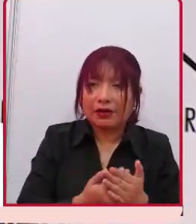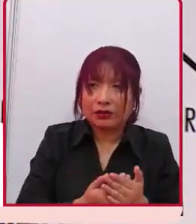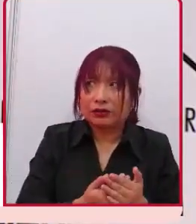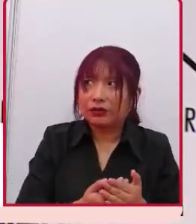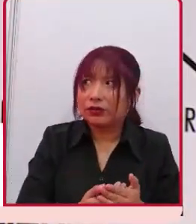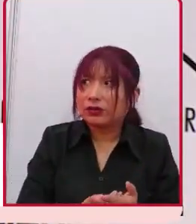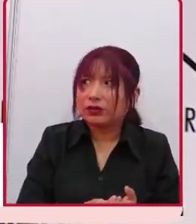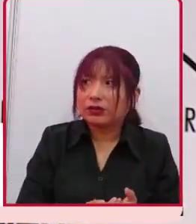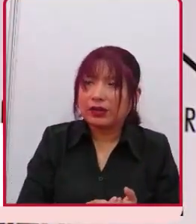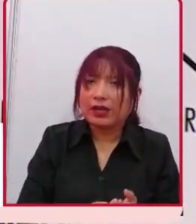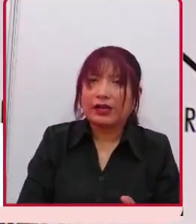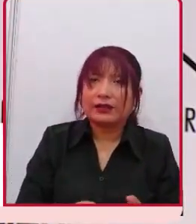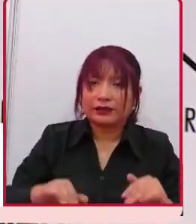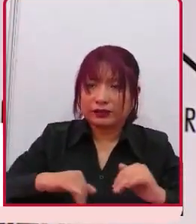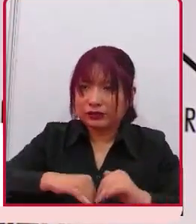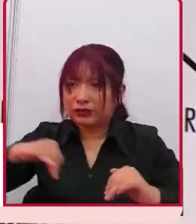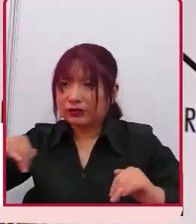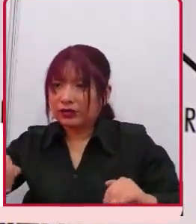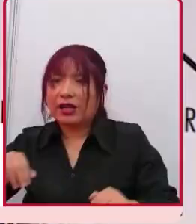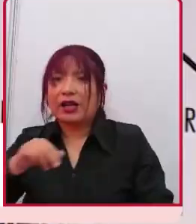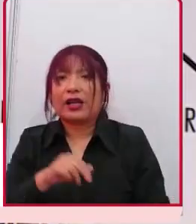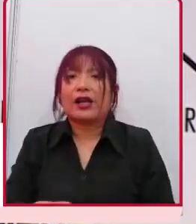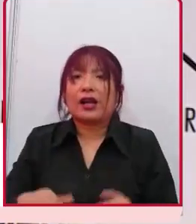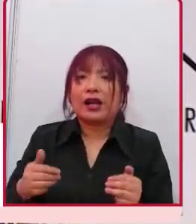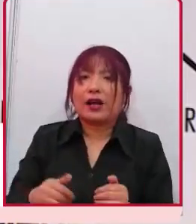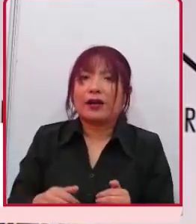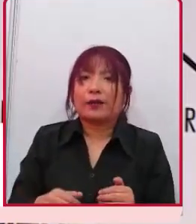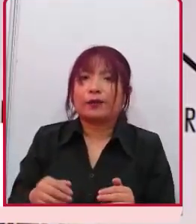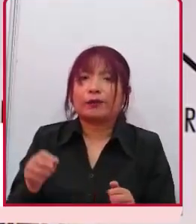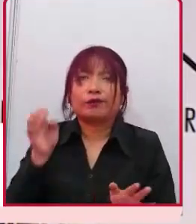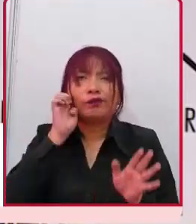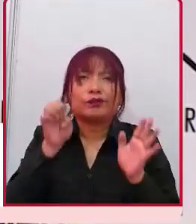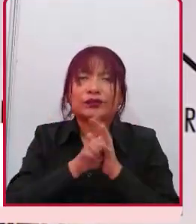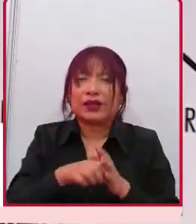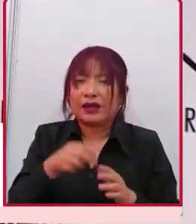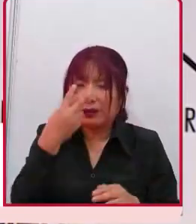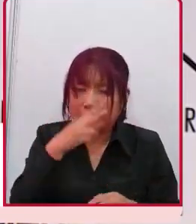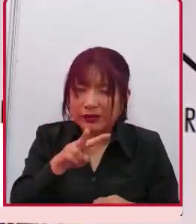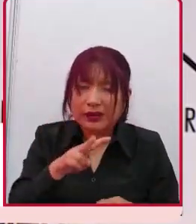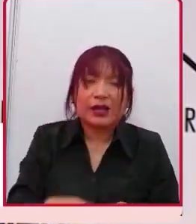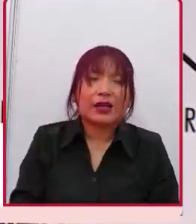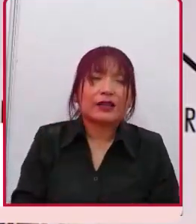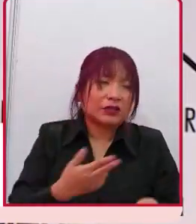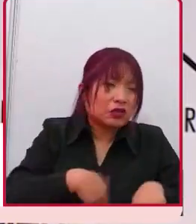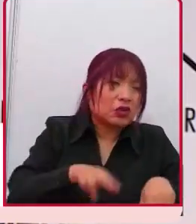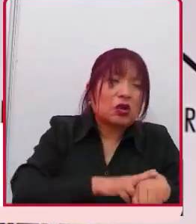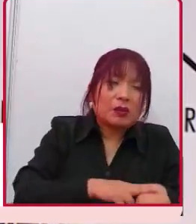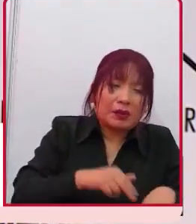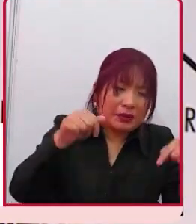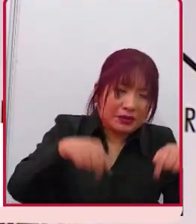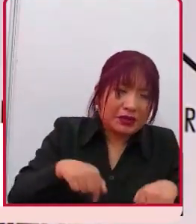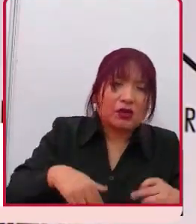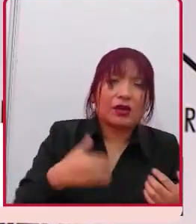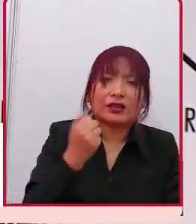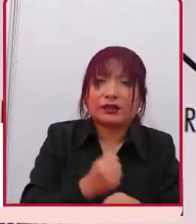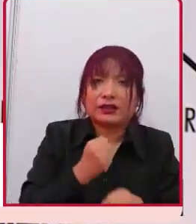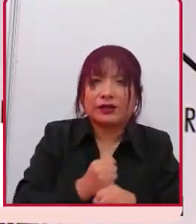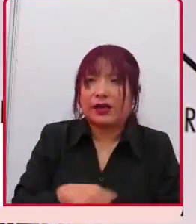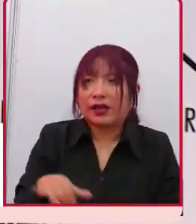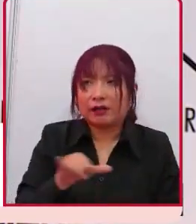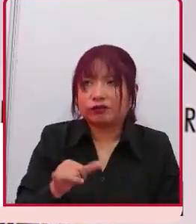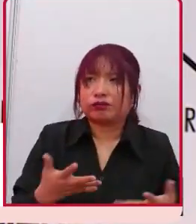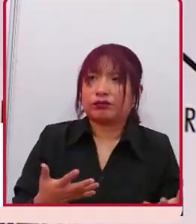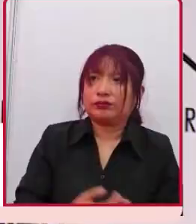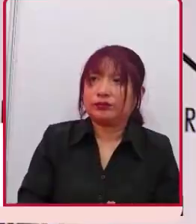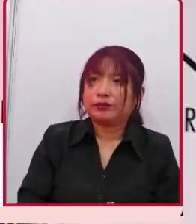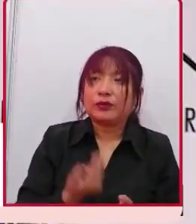abundaban en el tipo lateral. Que era muy parecido a la muestra típica que procesamos actualmente. Lo que también vimos en